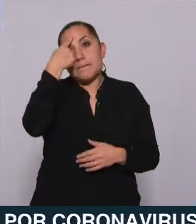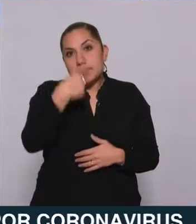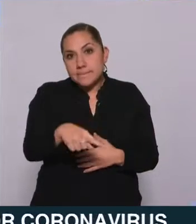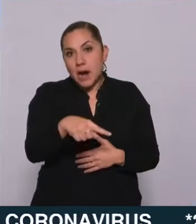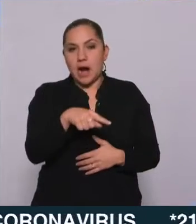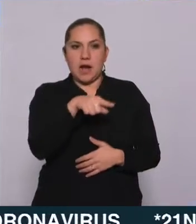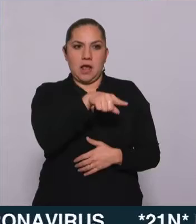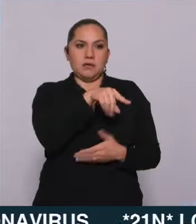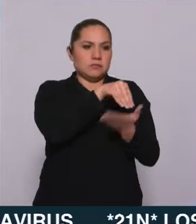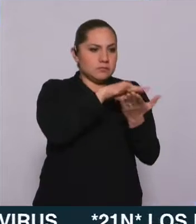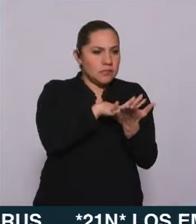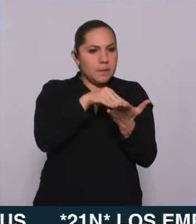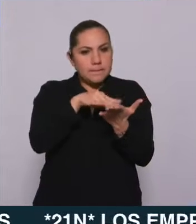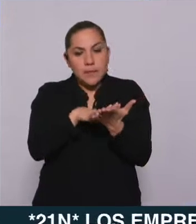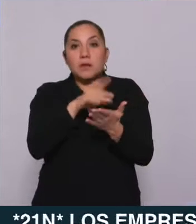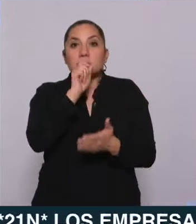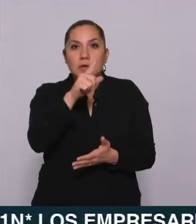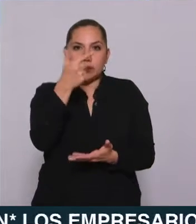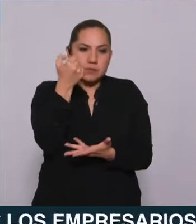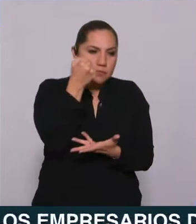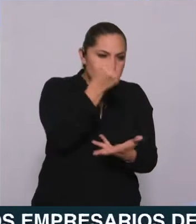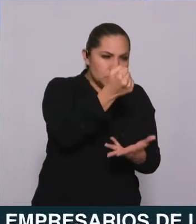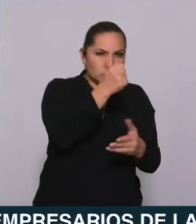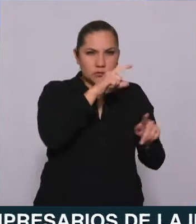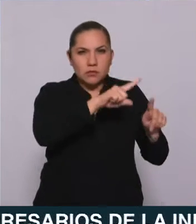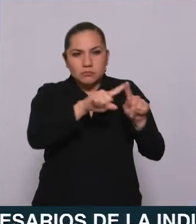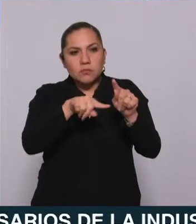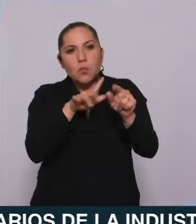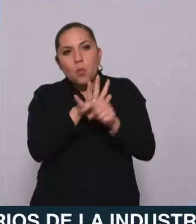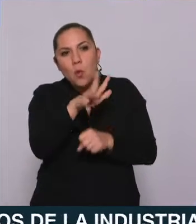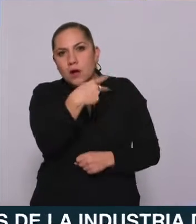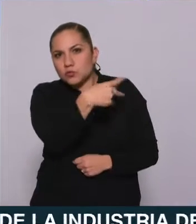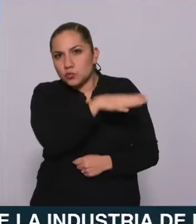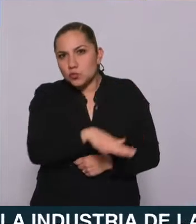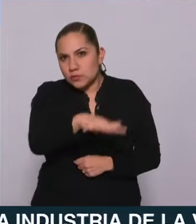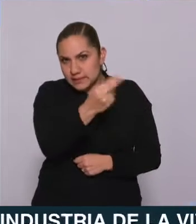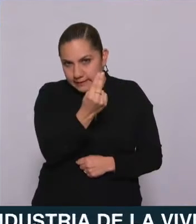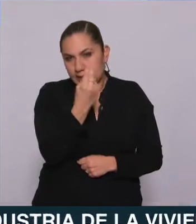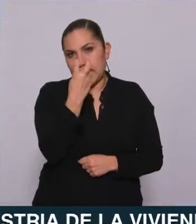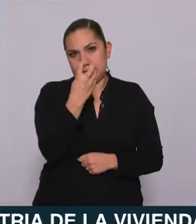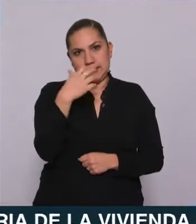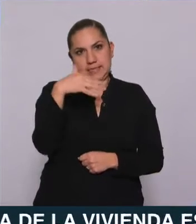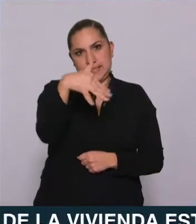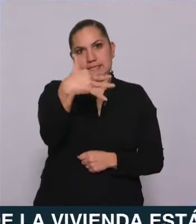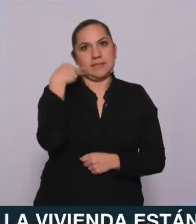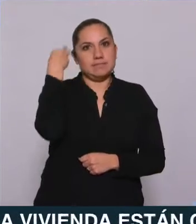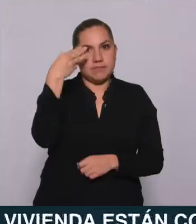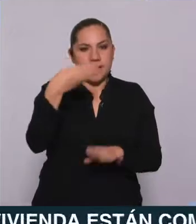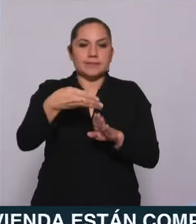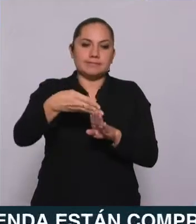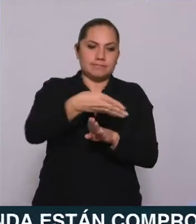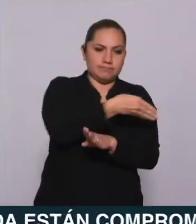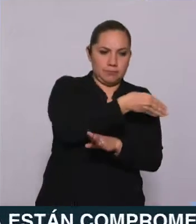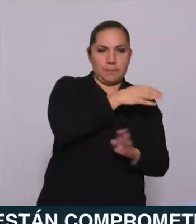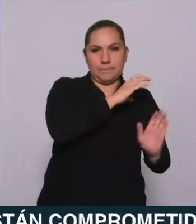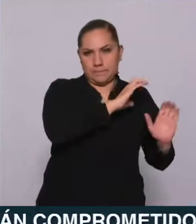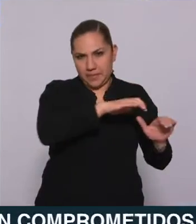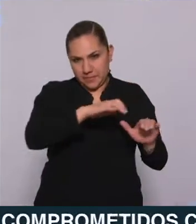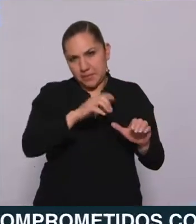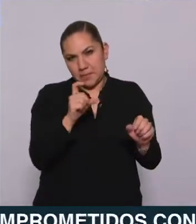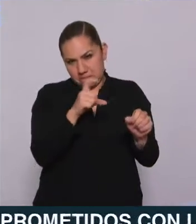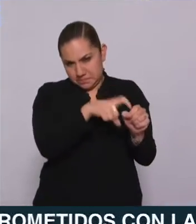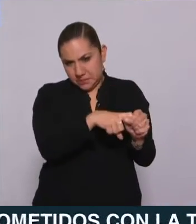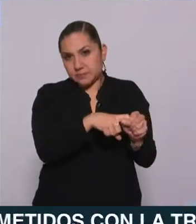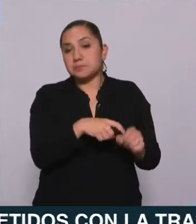de marzo. ¿Cuál es la diferencia entre la Comisión de Participación Comunitaria y lo que anteriormente conocíamos